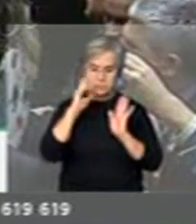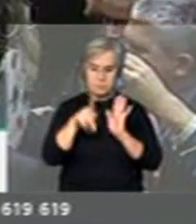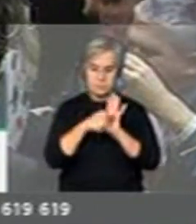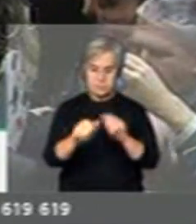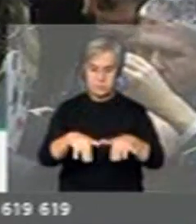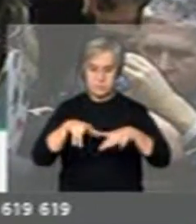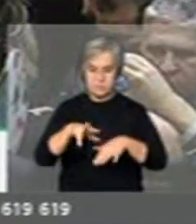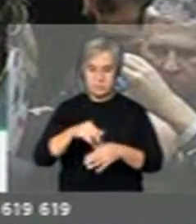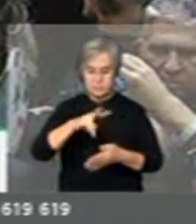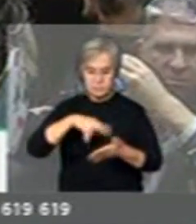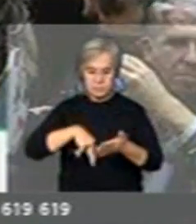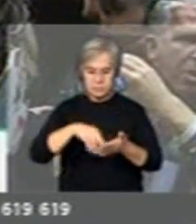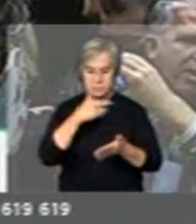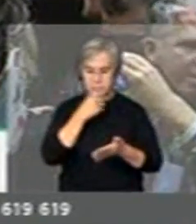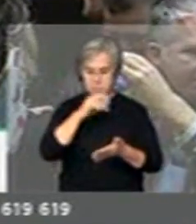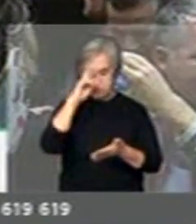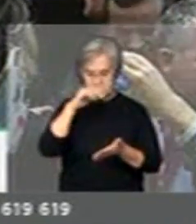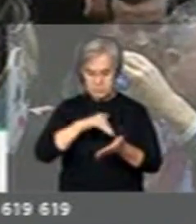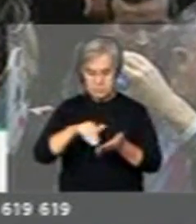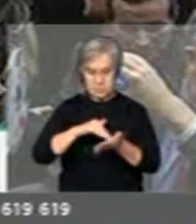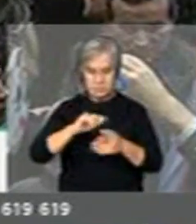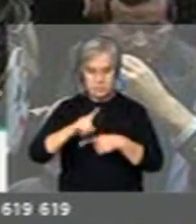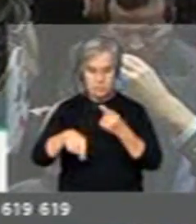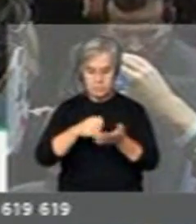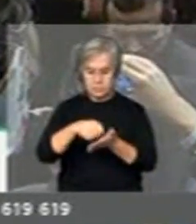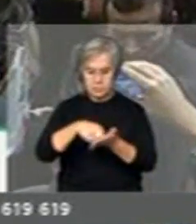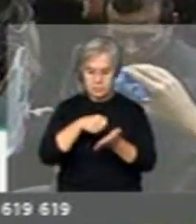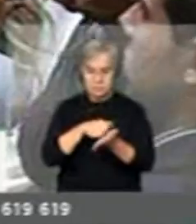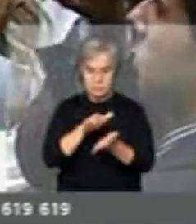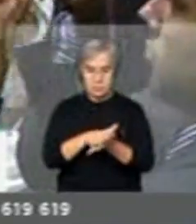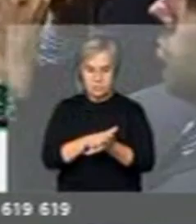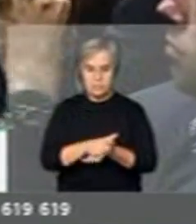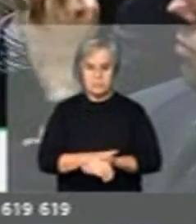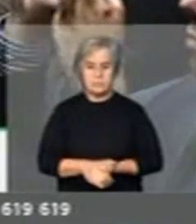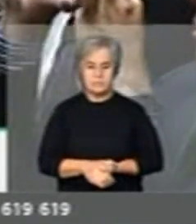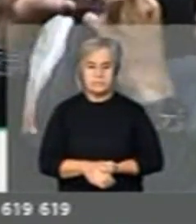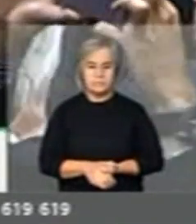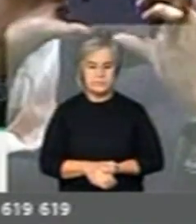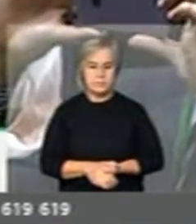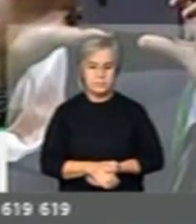investigaciones. En septiembre fue destituido de su cargo por ocultar cuentas bancarias en Suiza.